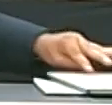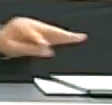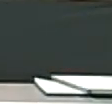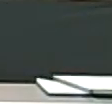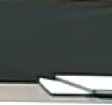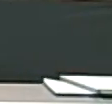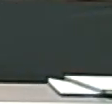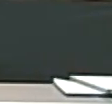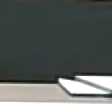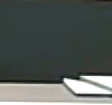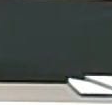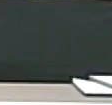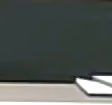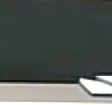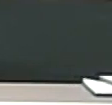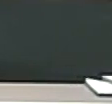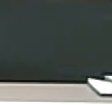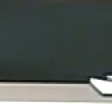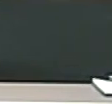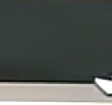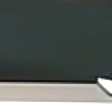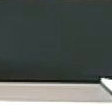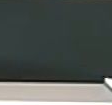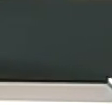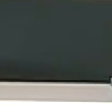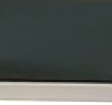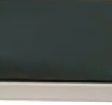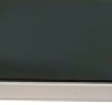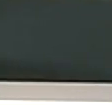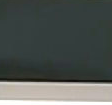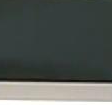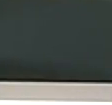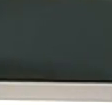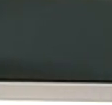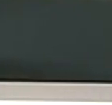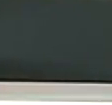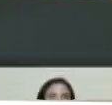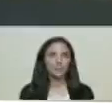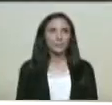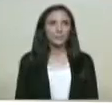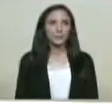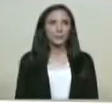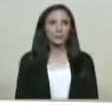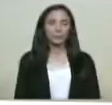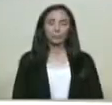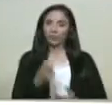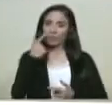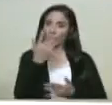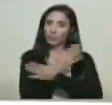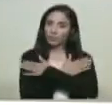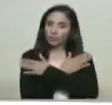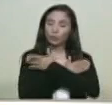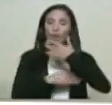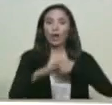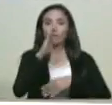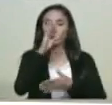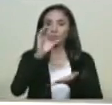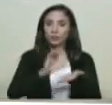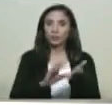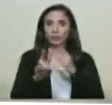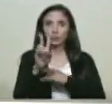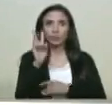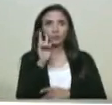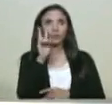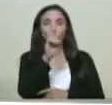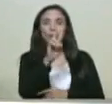Muy bello, de verdad. Son obras artísticas. Muy bello, lo felicito. Banco Central de Venezuela. El billete de 10